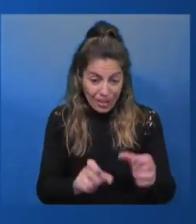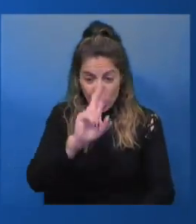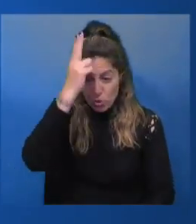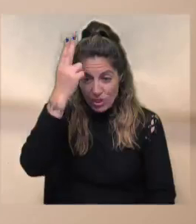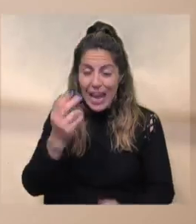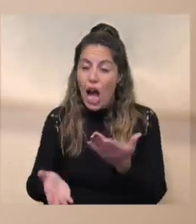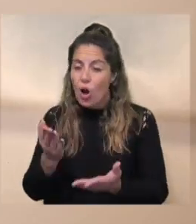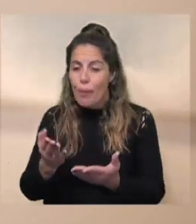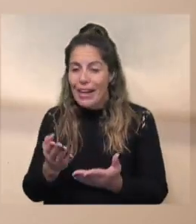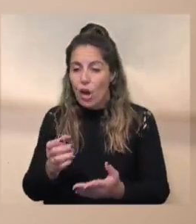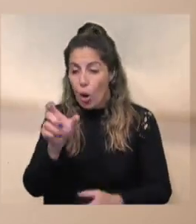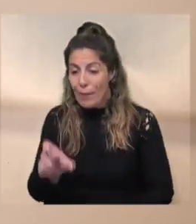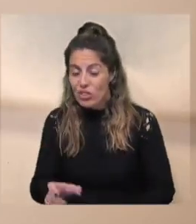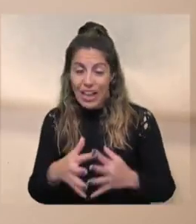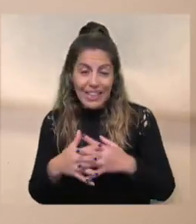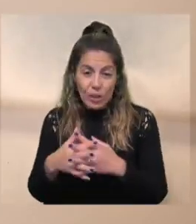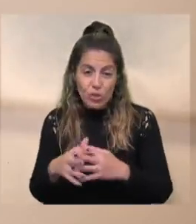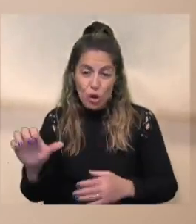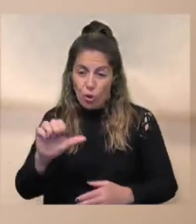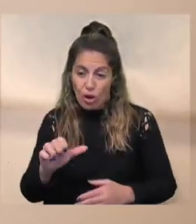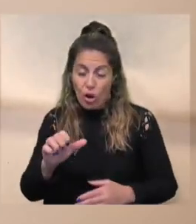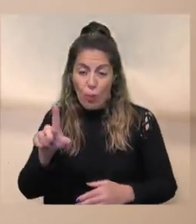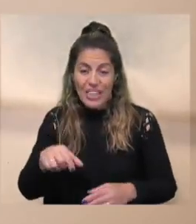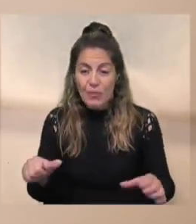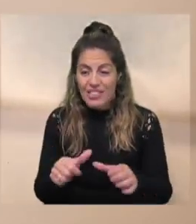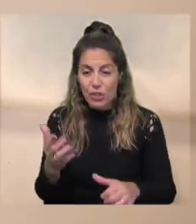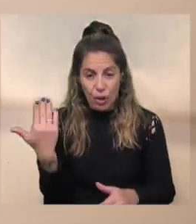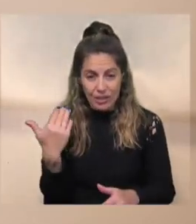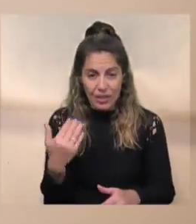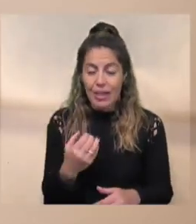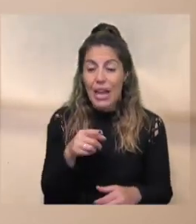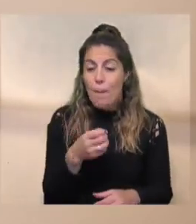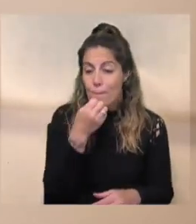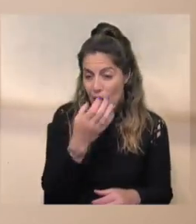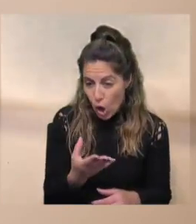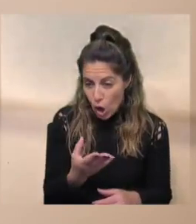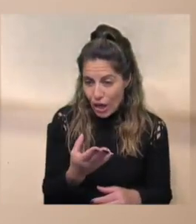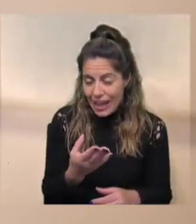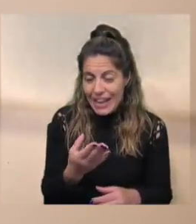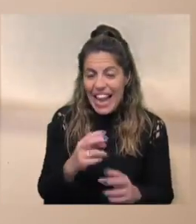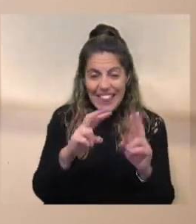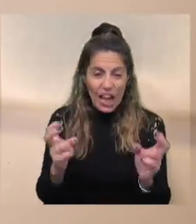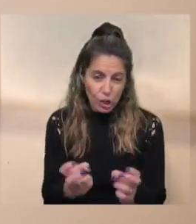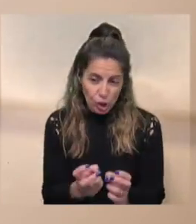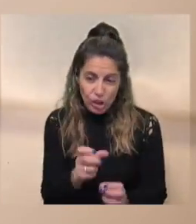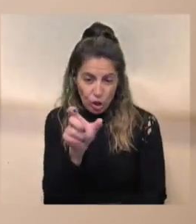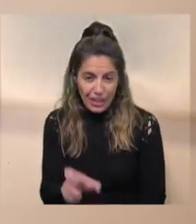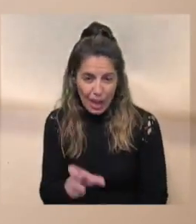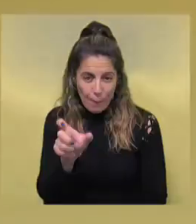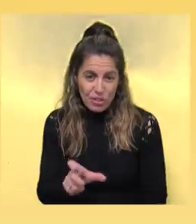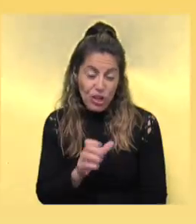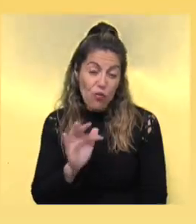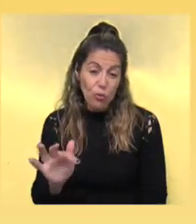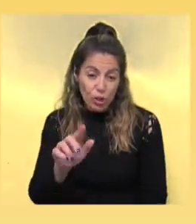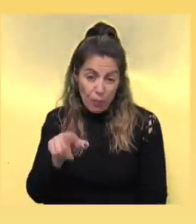que compararlo con Estados Unidos, con Europa, como veníamos haciendo antes. Entonces mejoran los algoritmos diagnósticos de pacientes a futuro que puedan